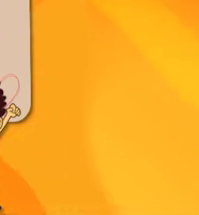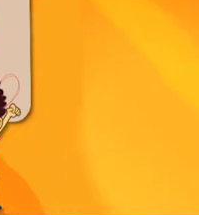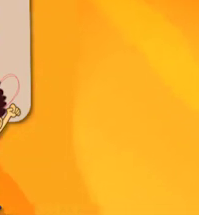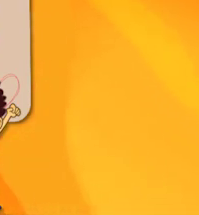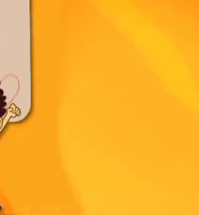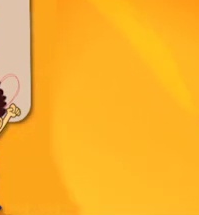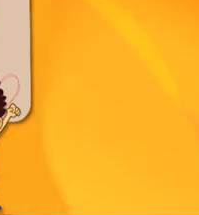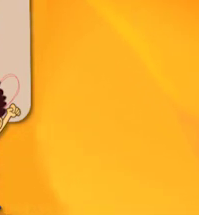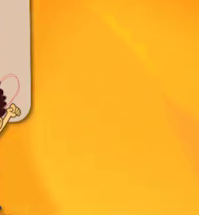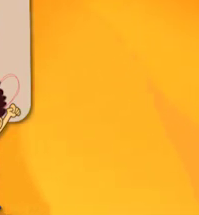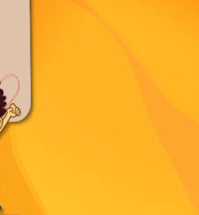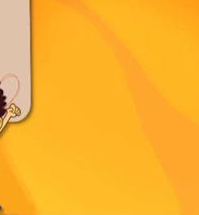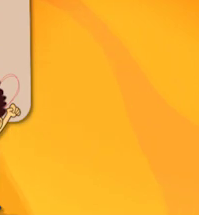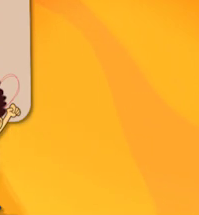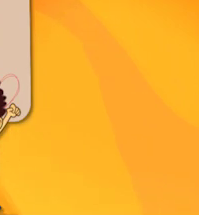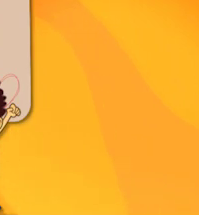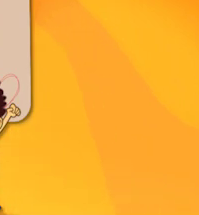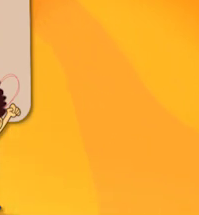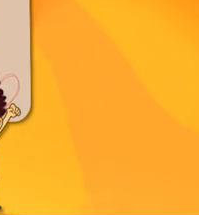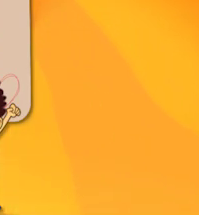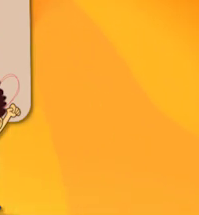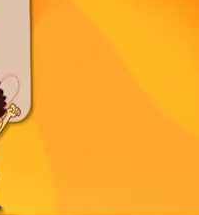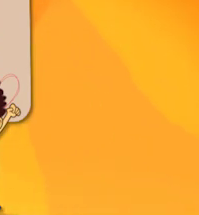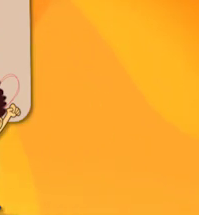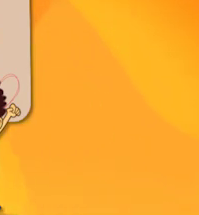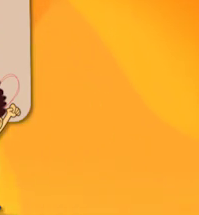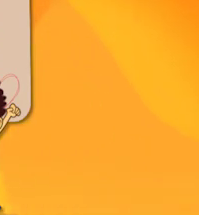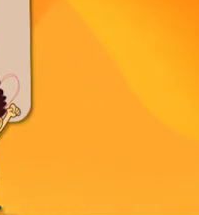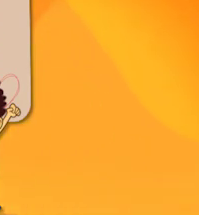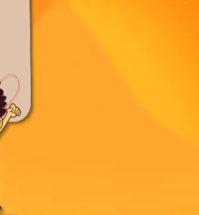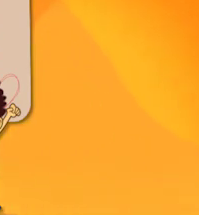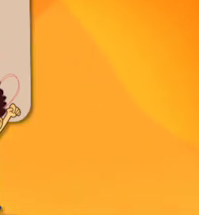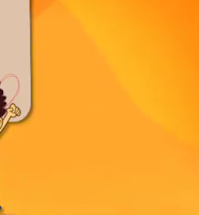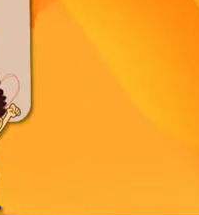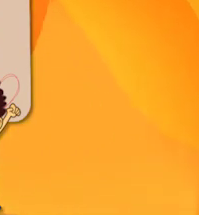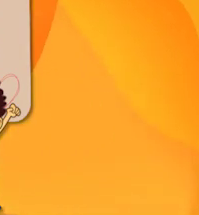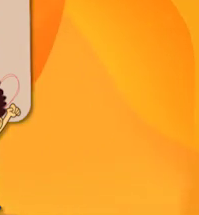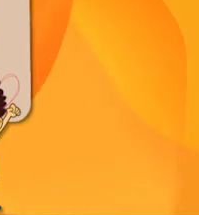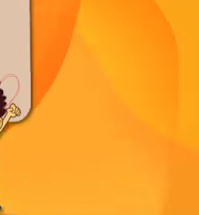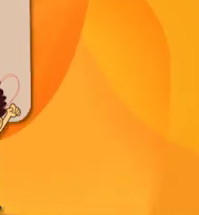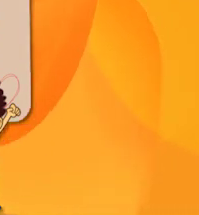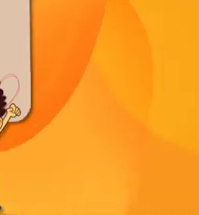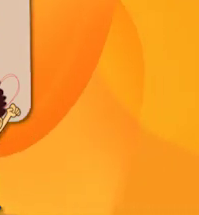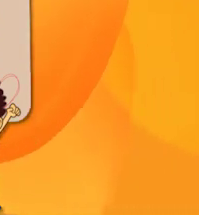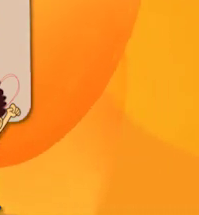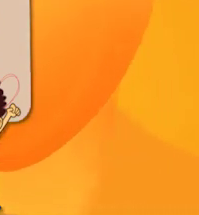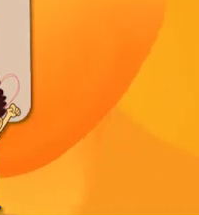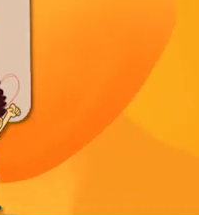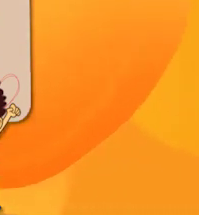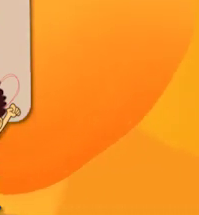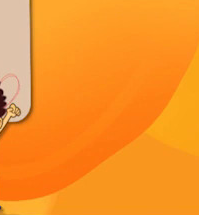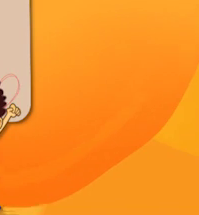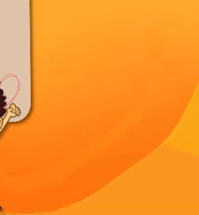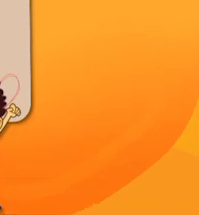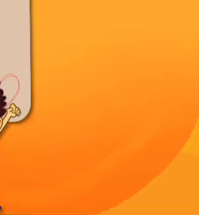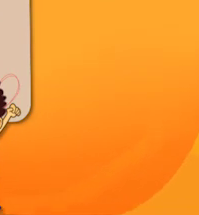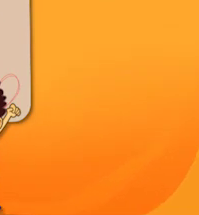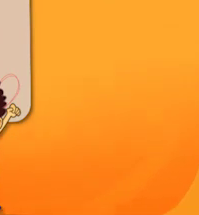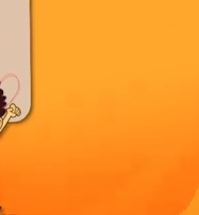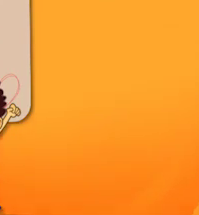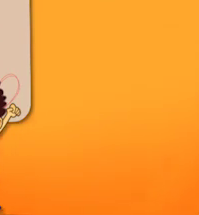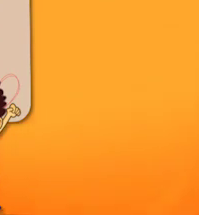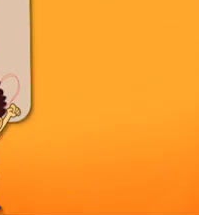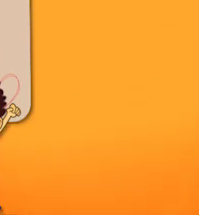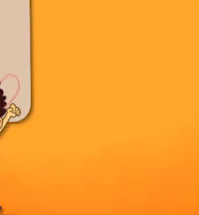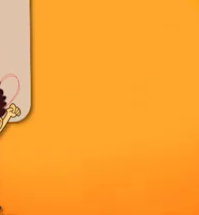Nicole, mira, este es Nicole, mira, Raya Nicole, que nos gusta sí, gato, sí, gato, sí,